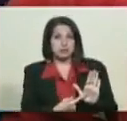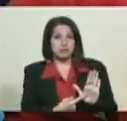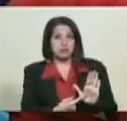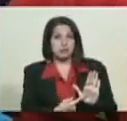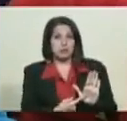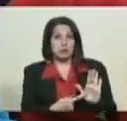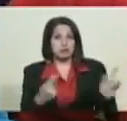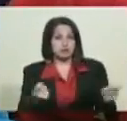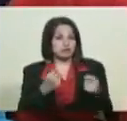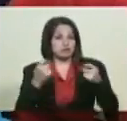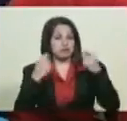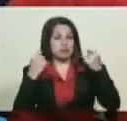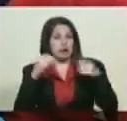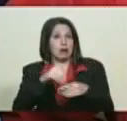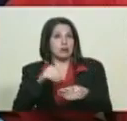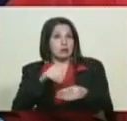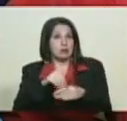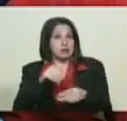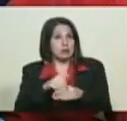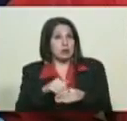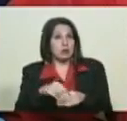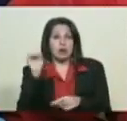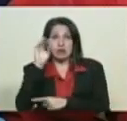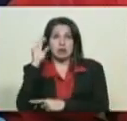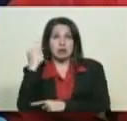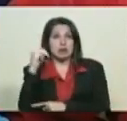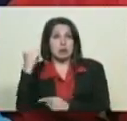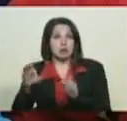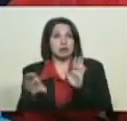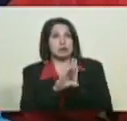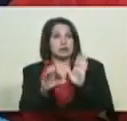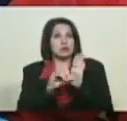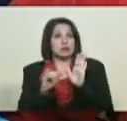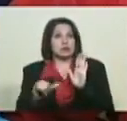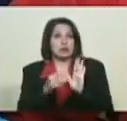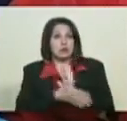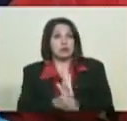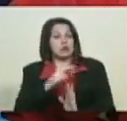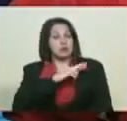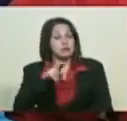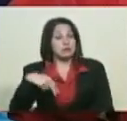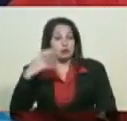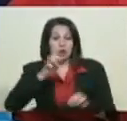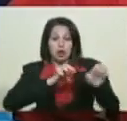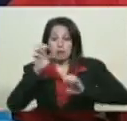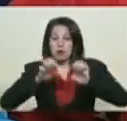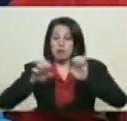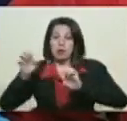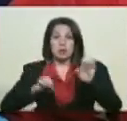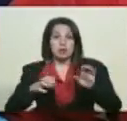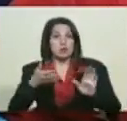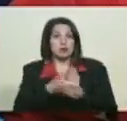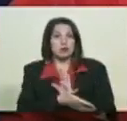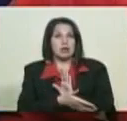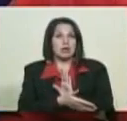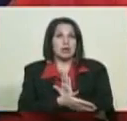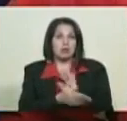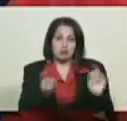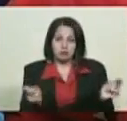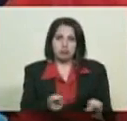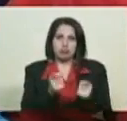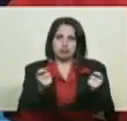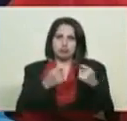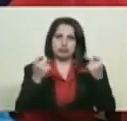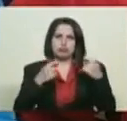electoral. De tal forma que la constituyente, como yo lo dije hace muy poco, nosotros estamos estudiando los mecanismos para